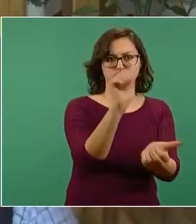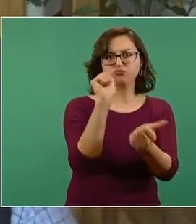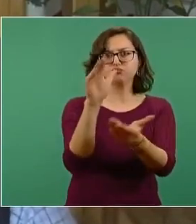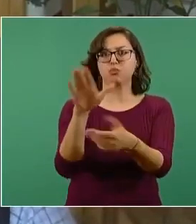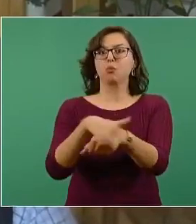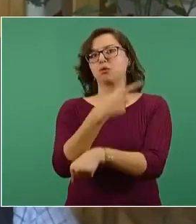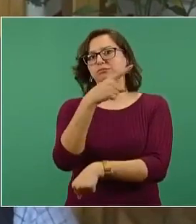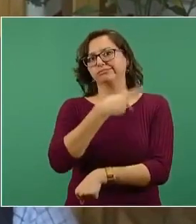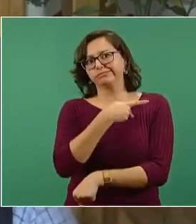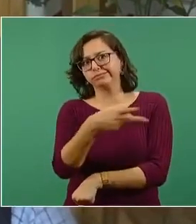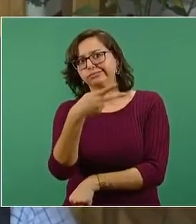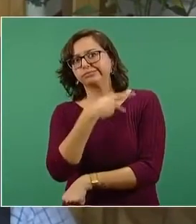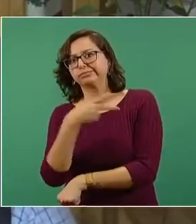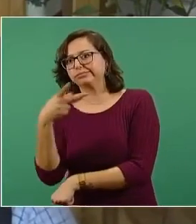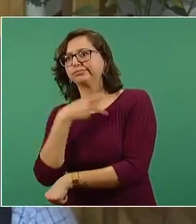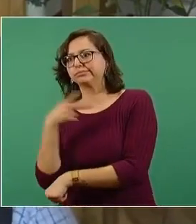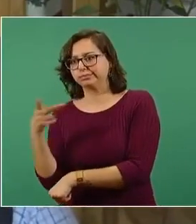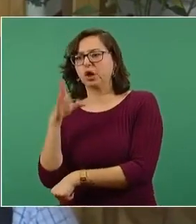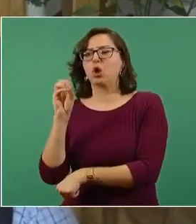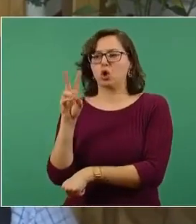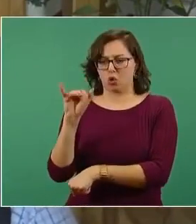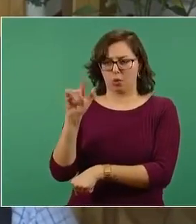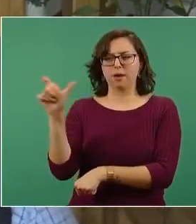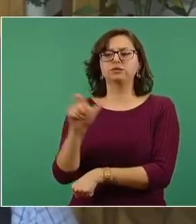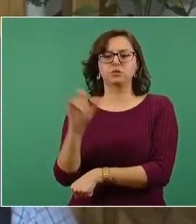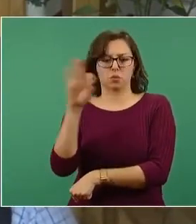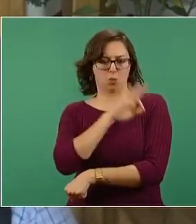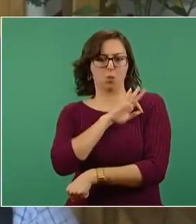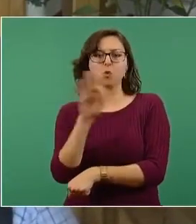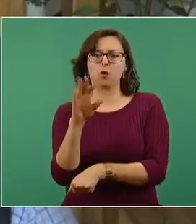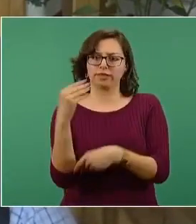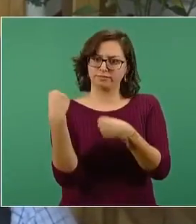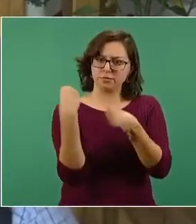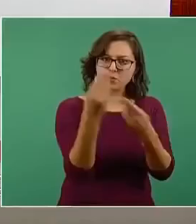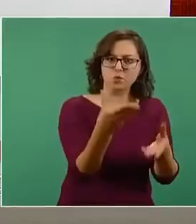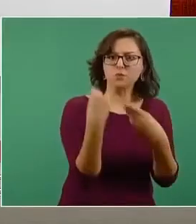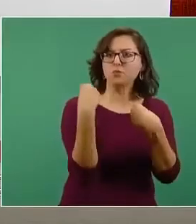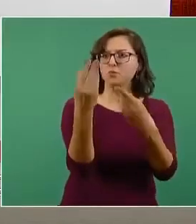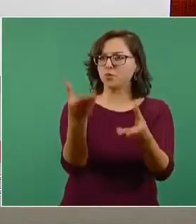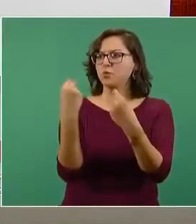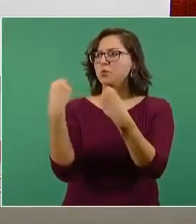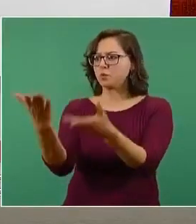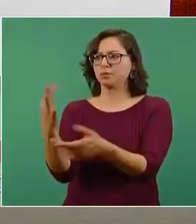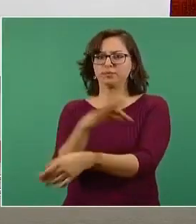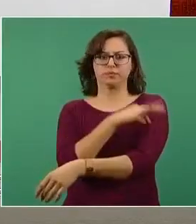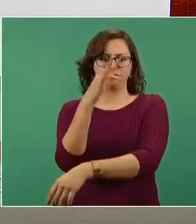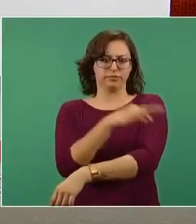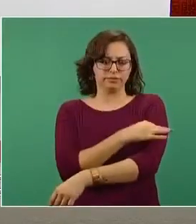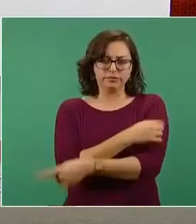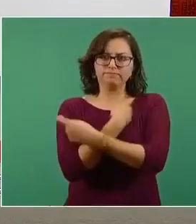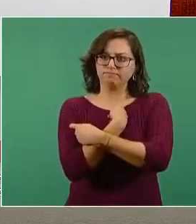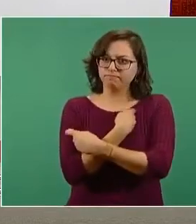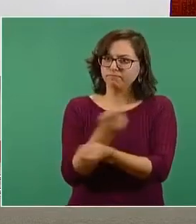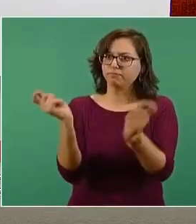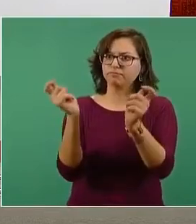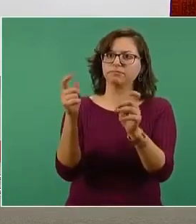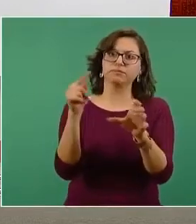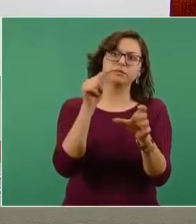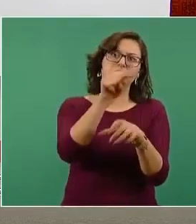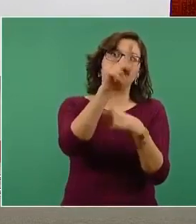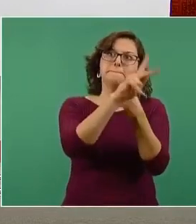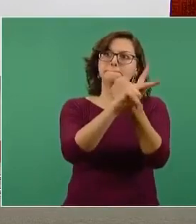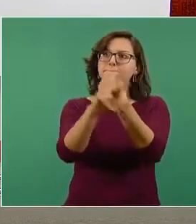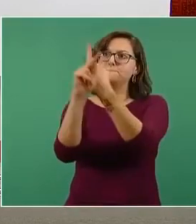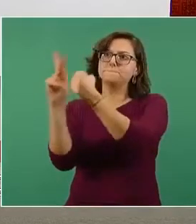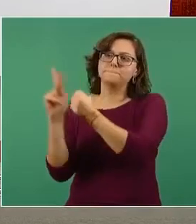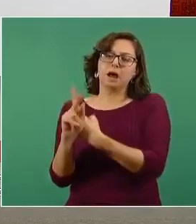plataforma COVAX sí tiene como objetivo poder asegurar el envío de vacuna y obviamente la aplicación de esa vacuna a las personas, a